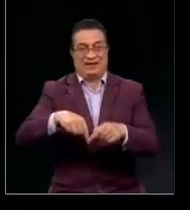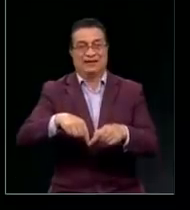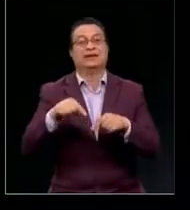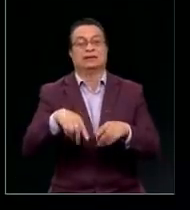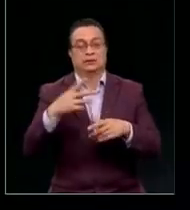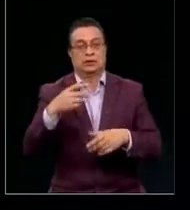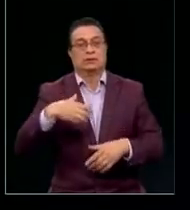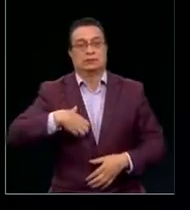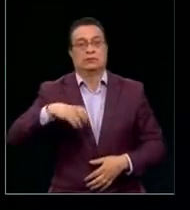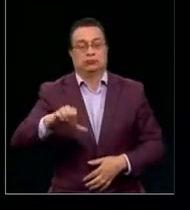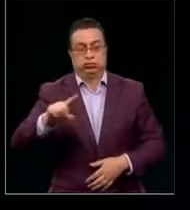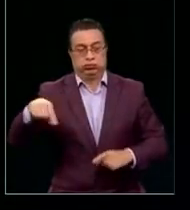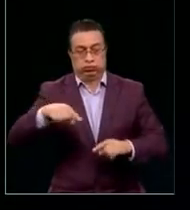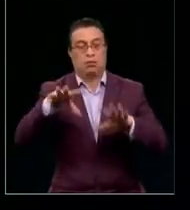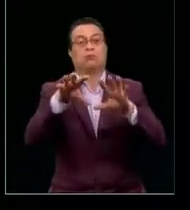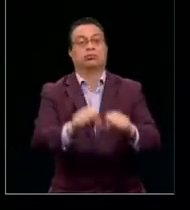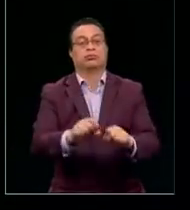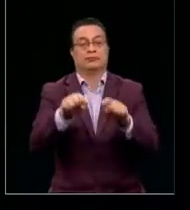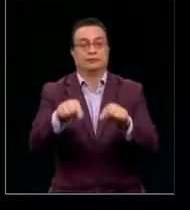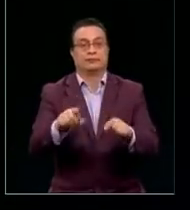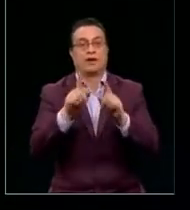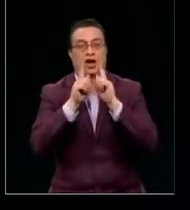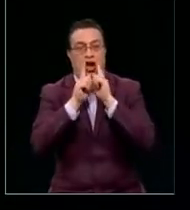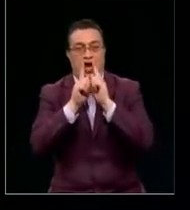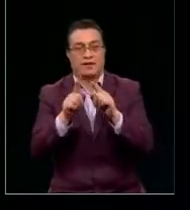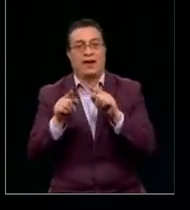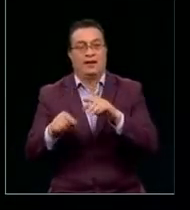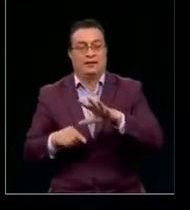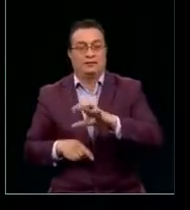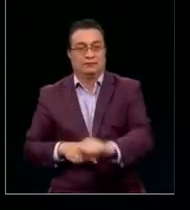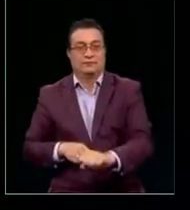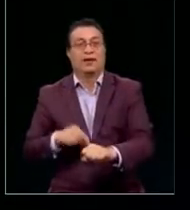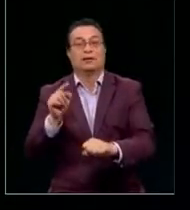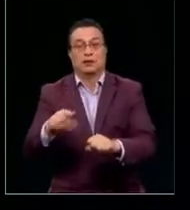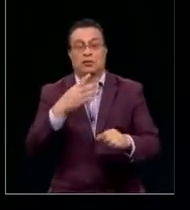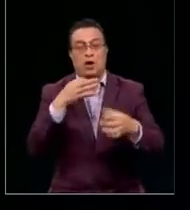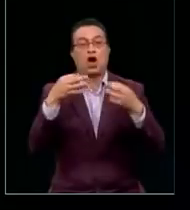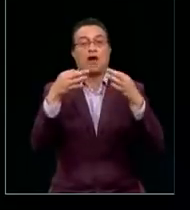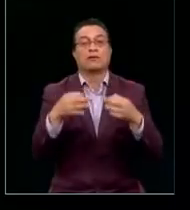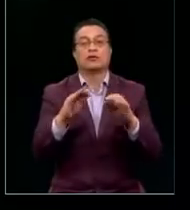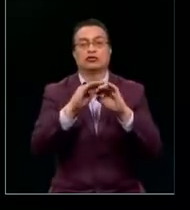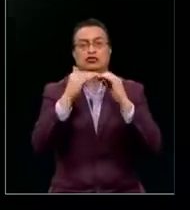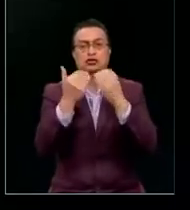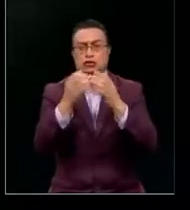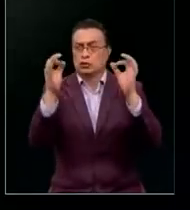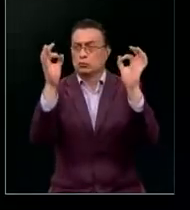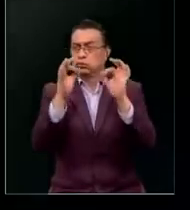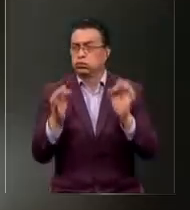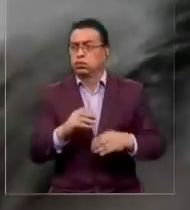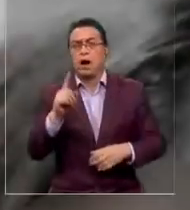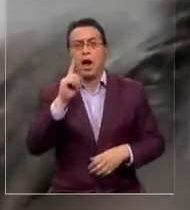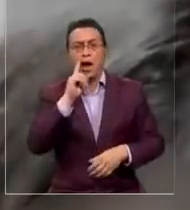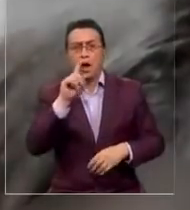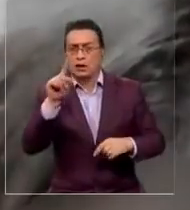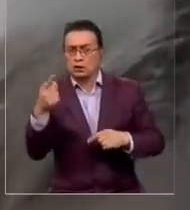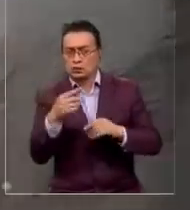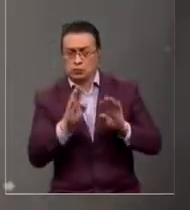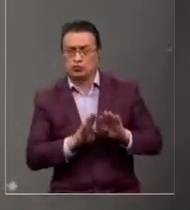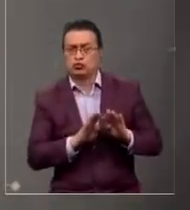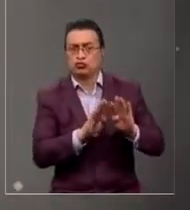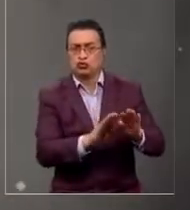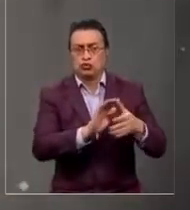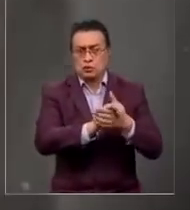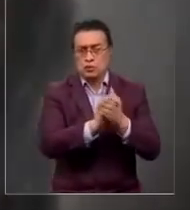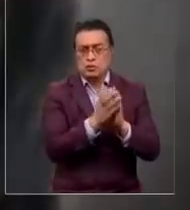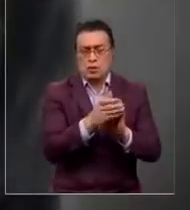Policía de Investigaciones para poder ir confirmando también todos los detalles de cómo llegó a este lugar, si existía alguna red de protección, considerando